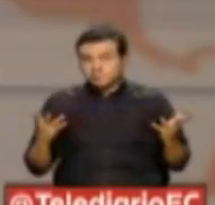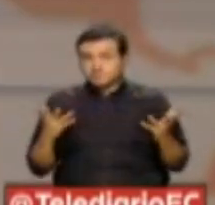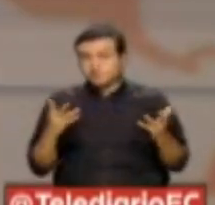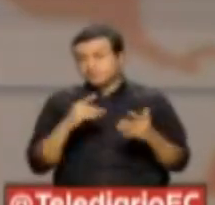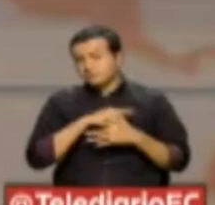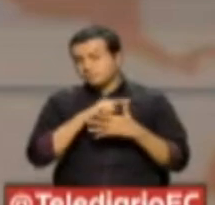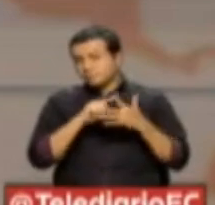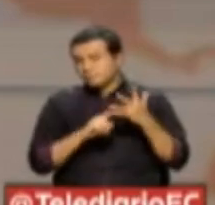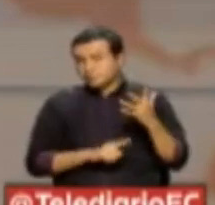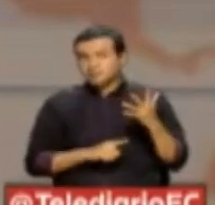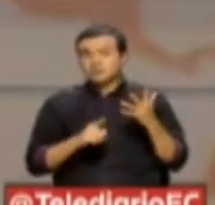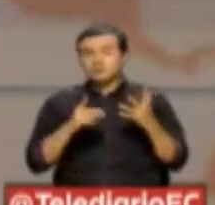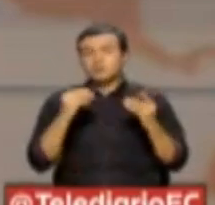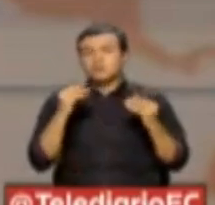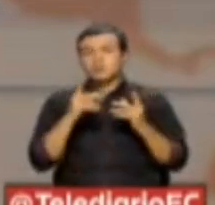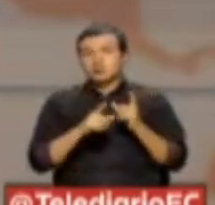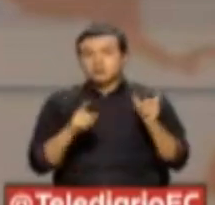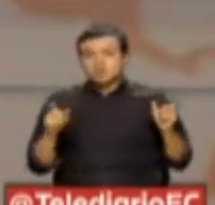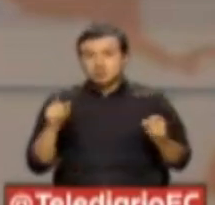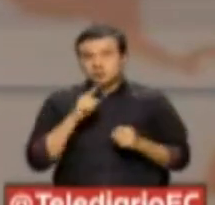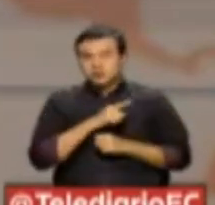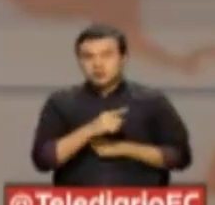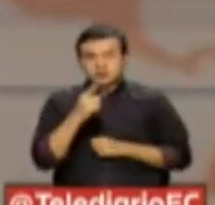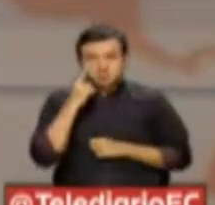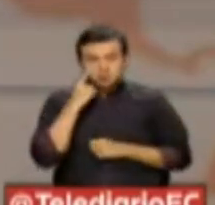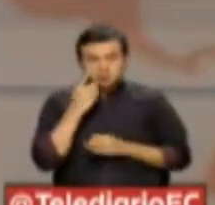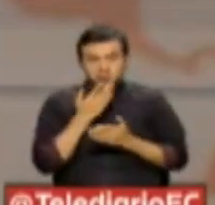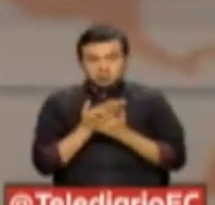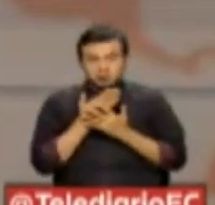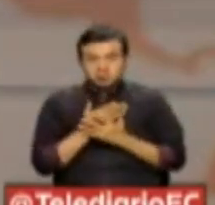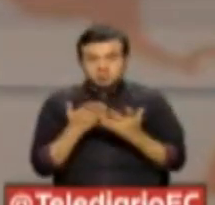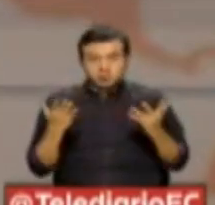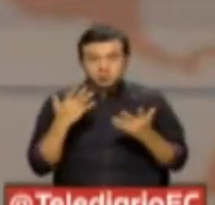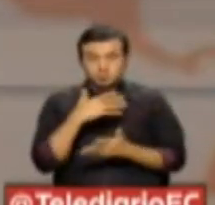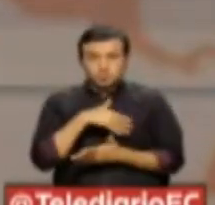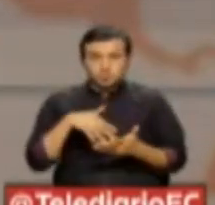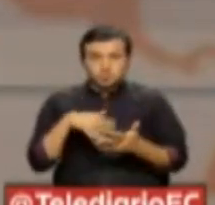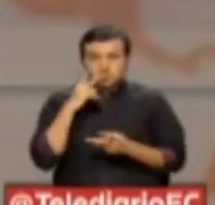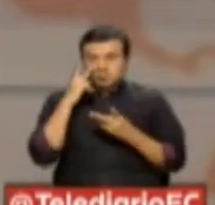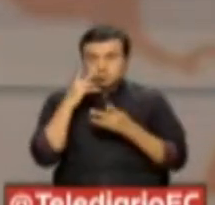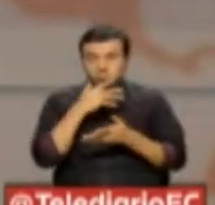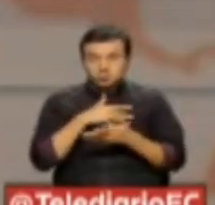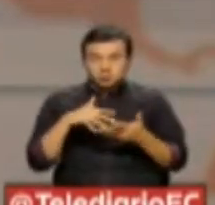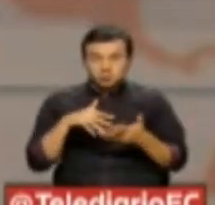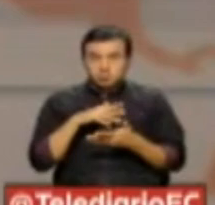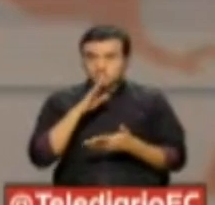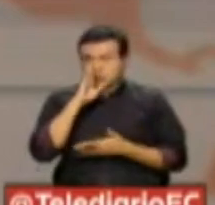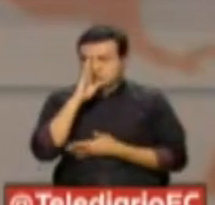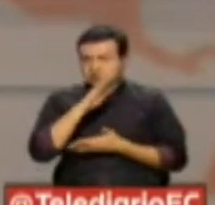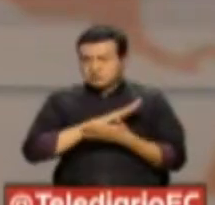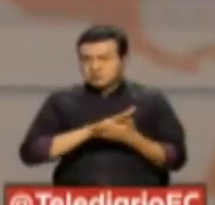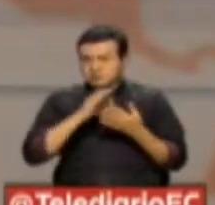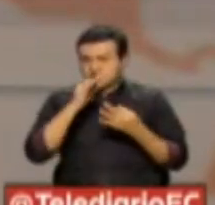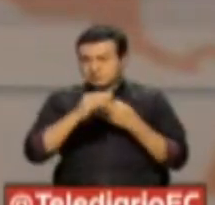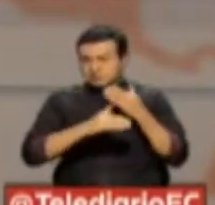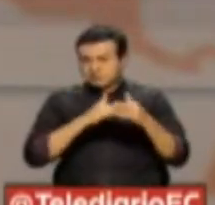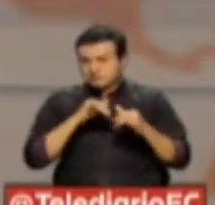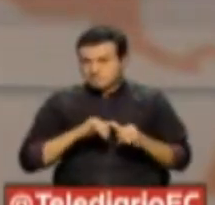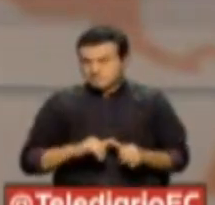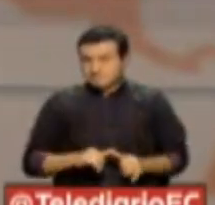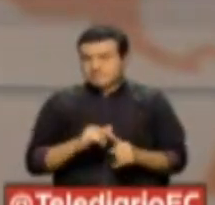extorsiones sobornos y cuestiones que evidentemente ponen en duda la limpieza y la transparencia de este proceso